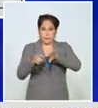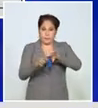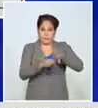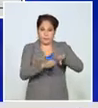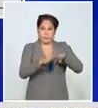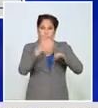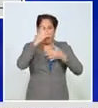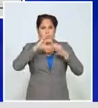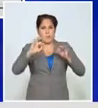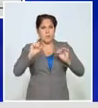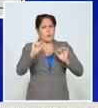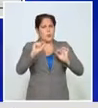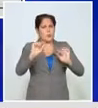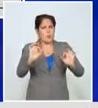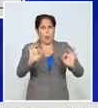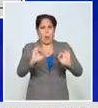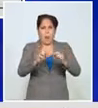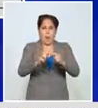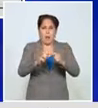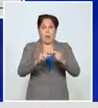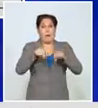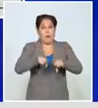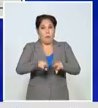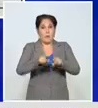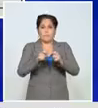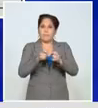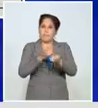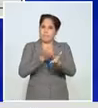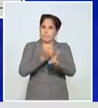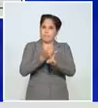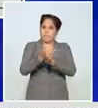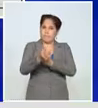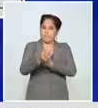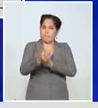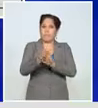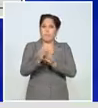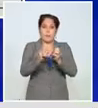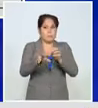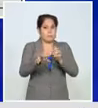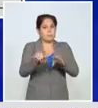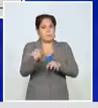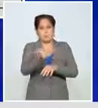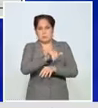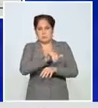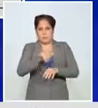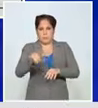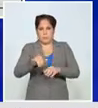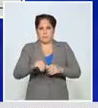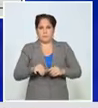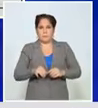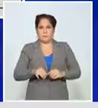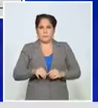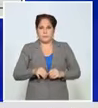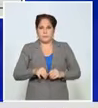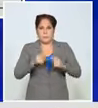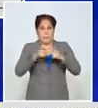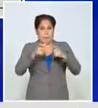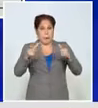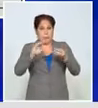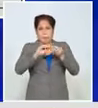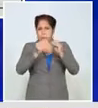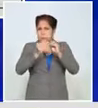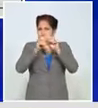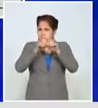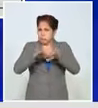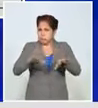que disminuyó, pero se mantiene con un número importante de casos, y con la mayor transmisión